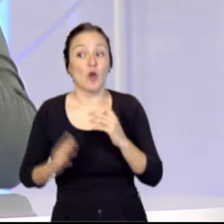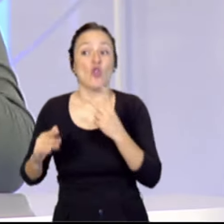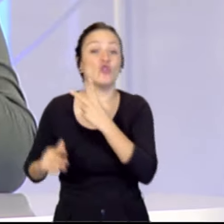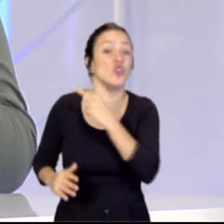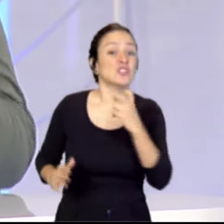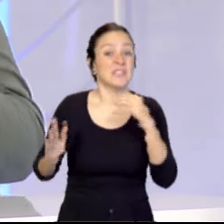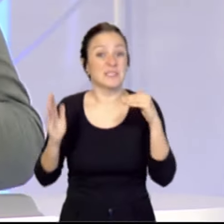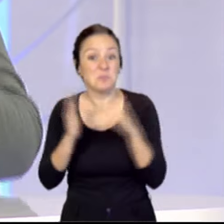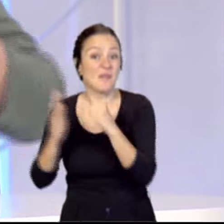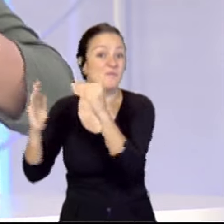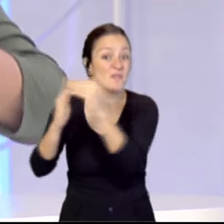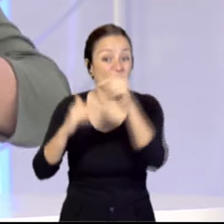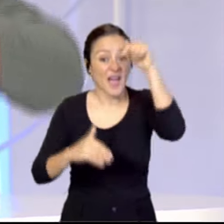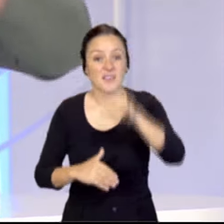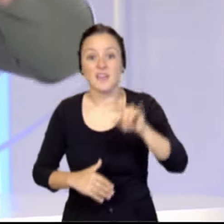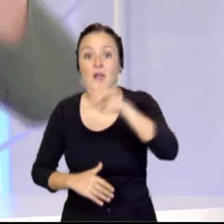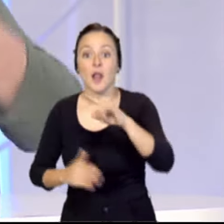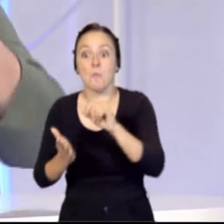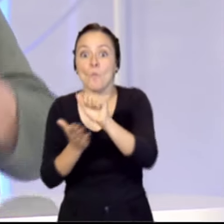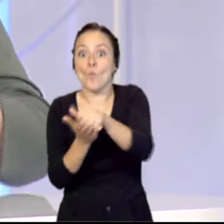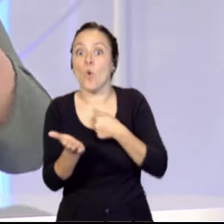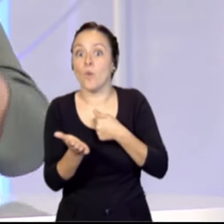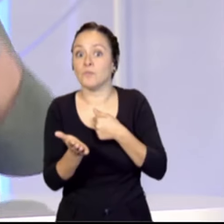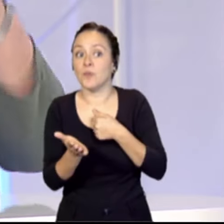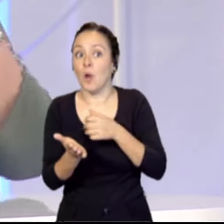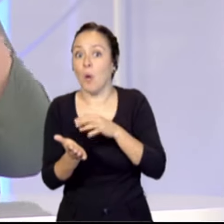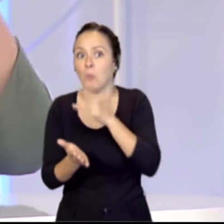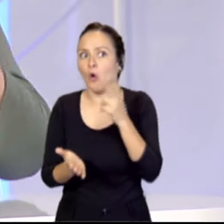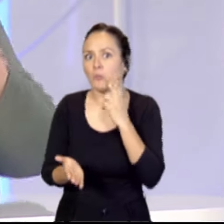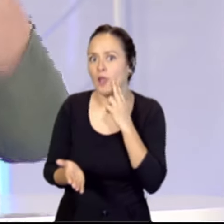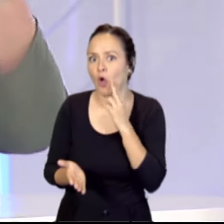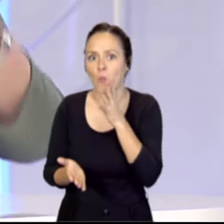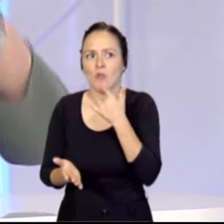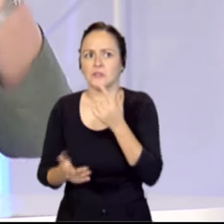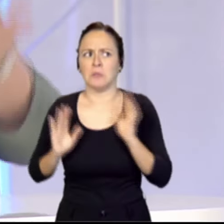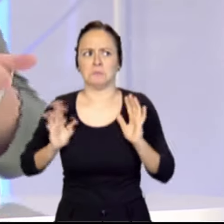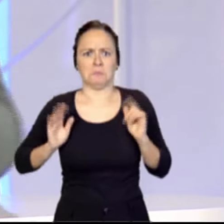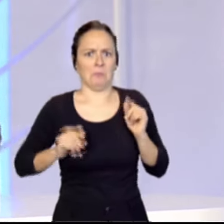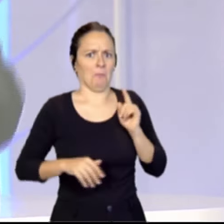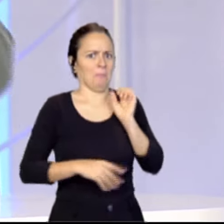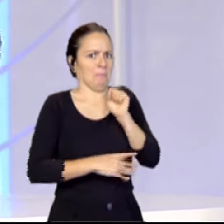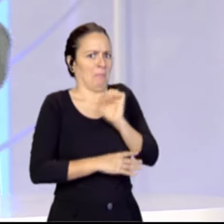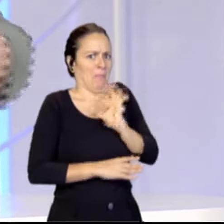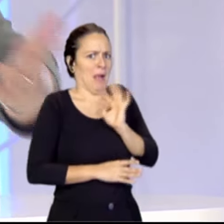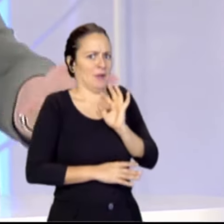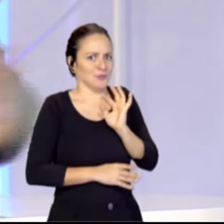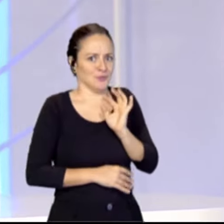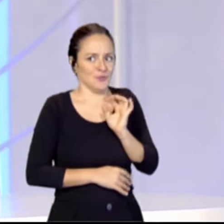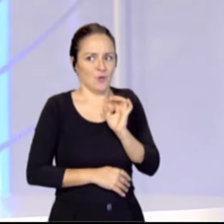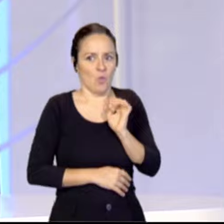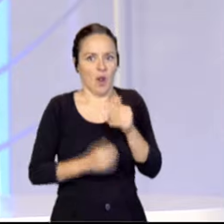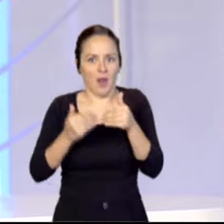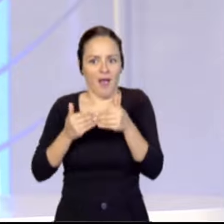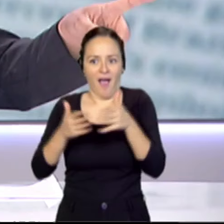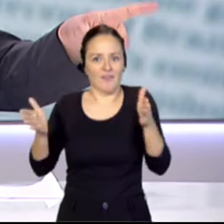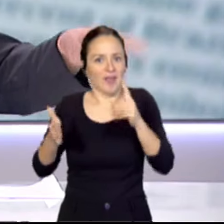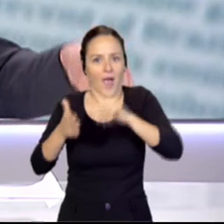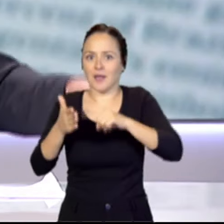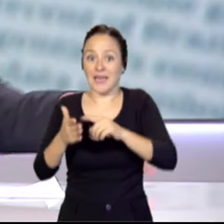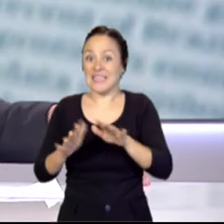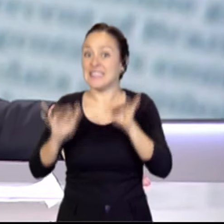Canarias que la gente por miedo o porque no le da la gana No saca digamos al al parque lo reconocía por